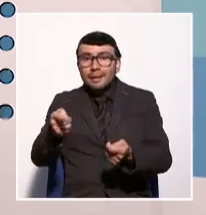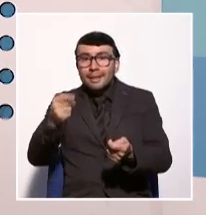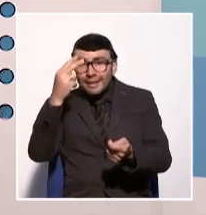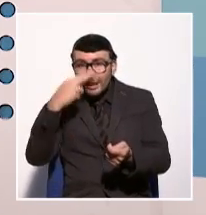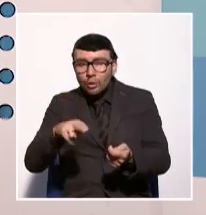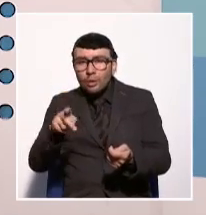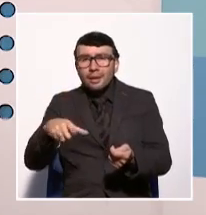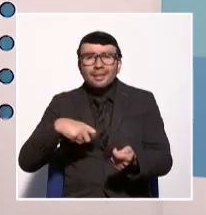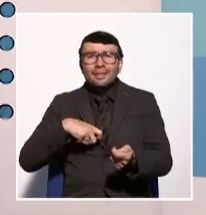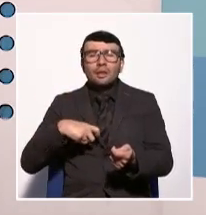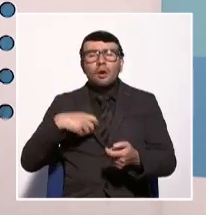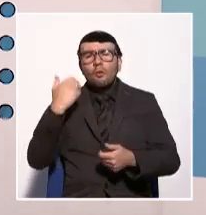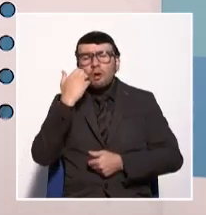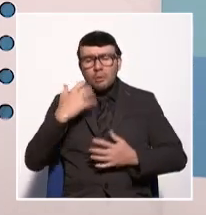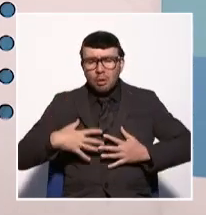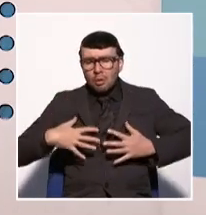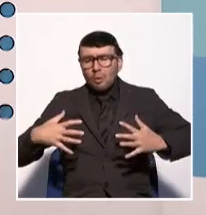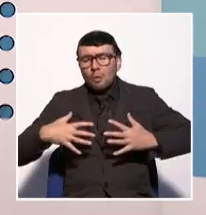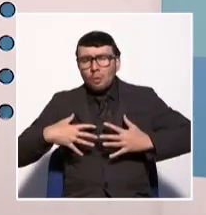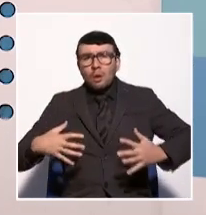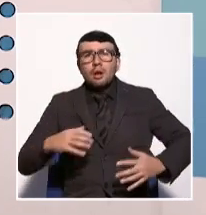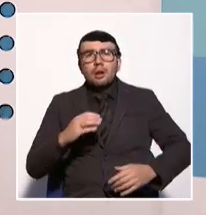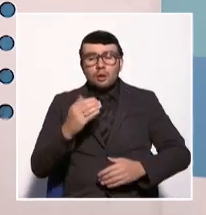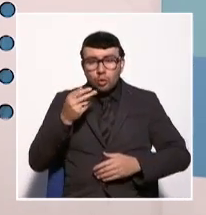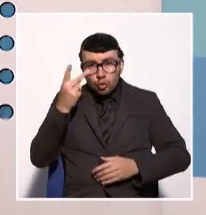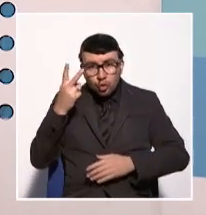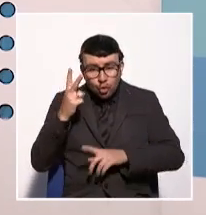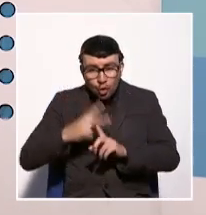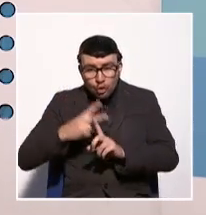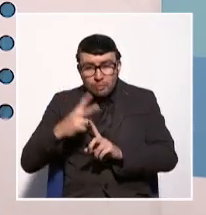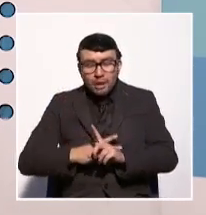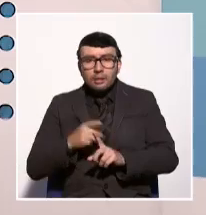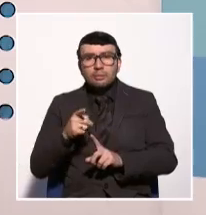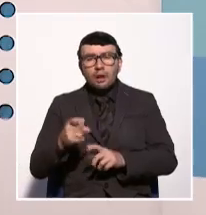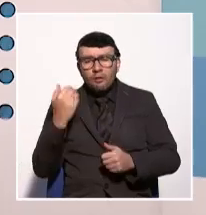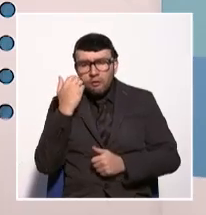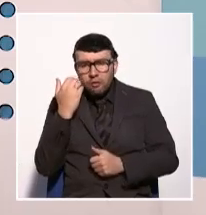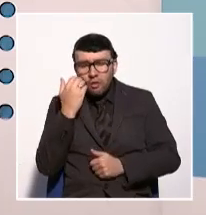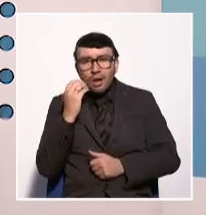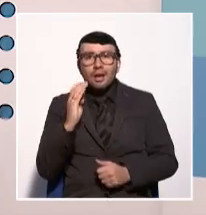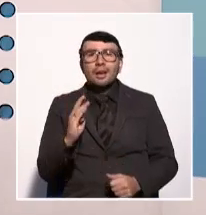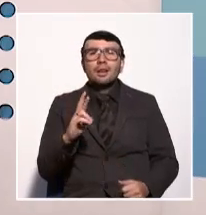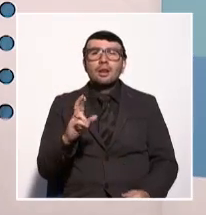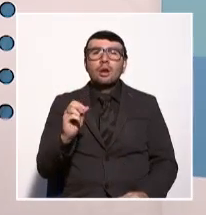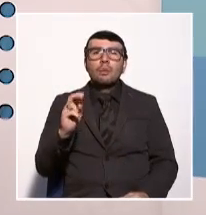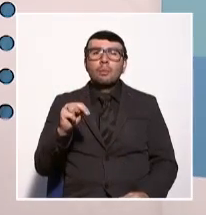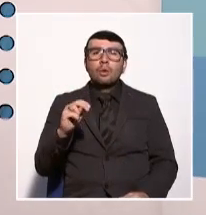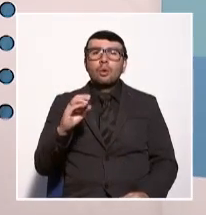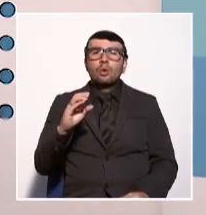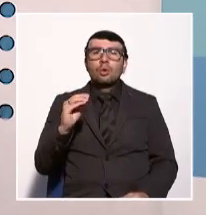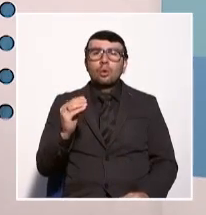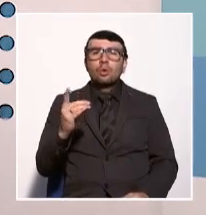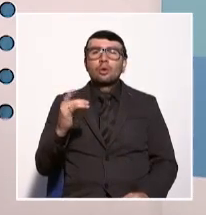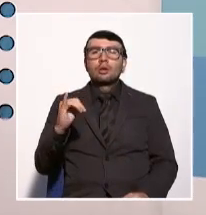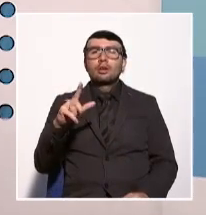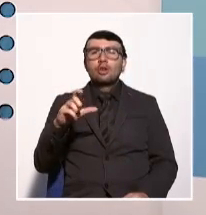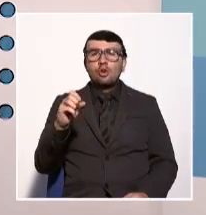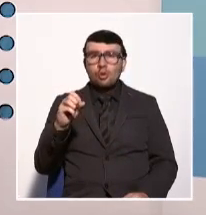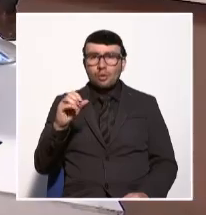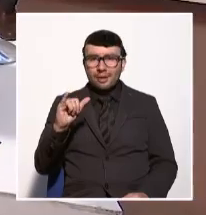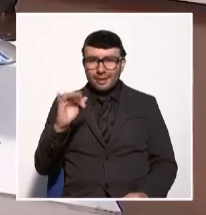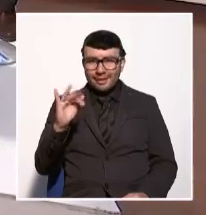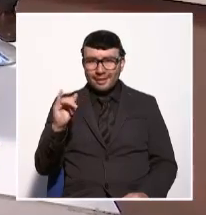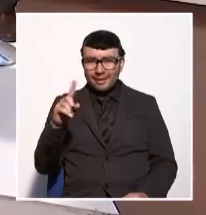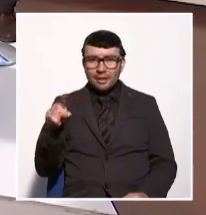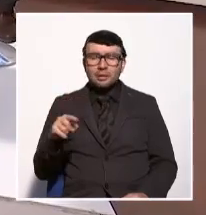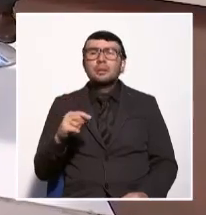bronquiolitis a los dos meses y no se le quita la flema de la garganta ahora tiene siete meses doctor enrique